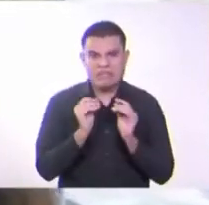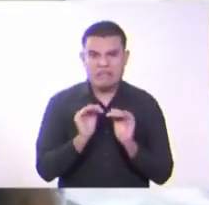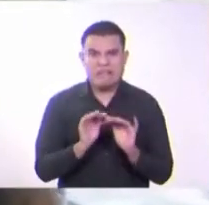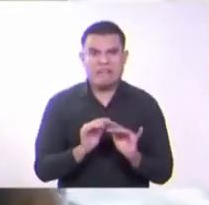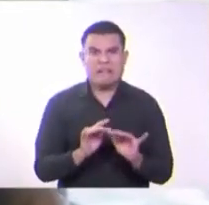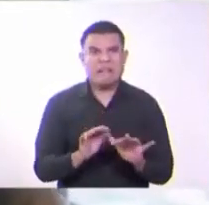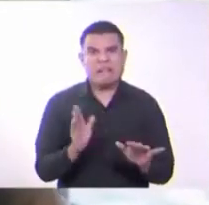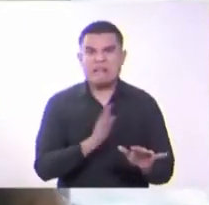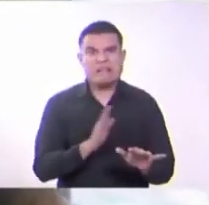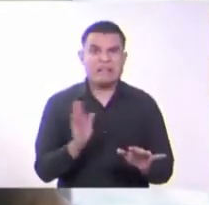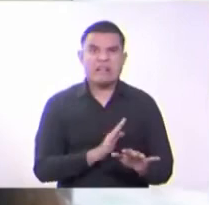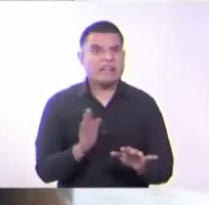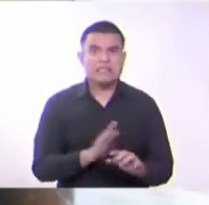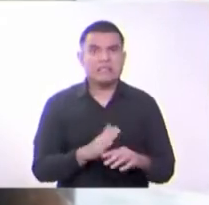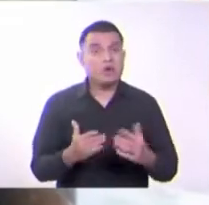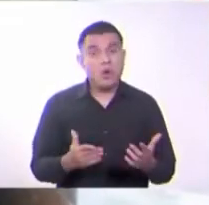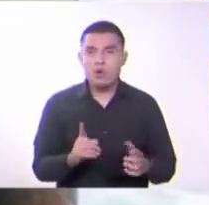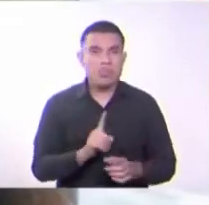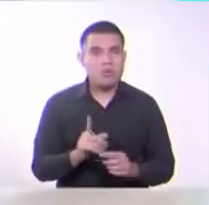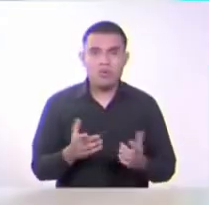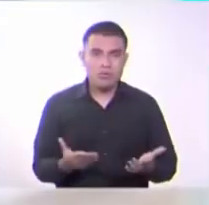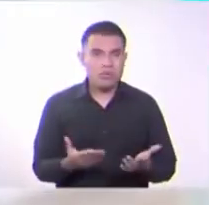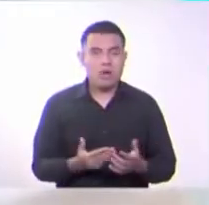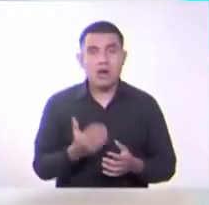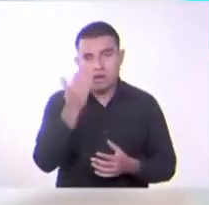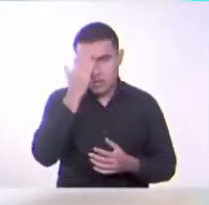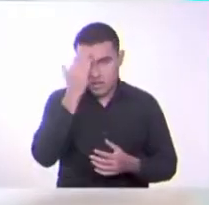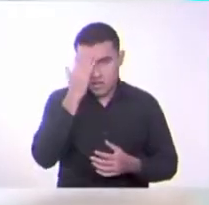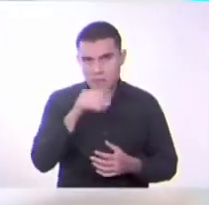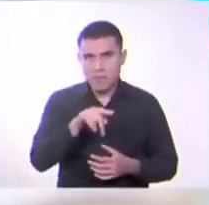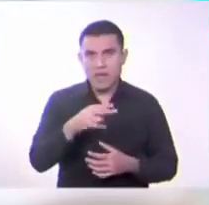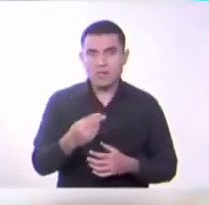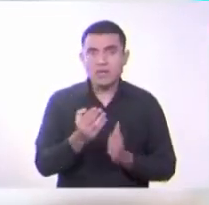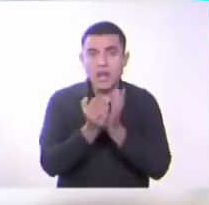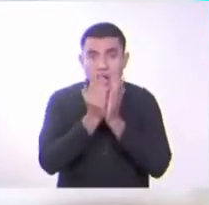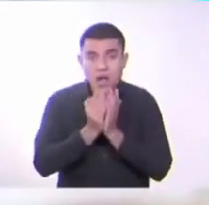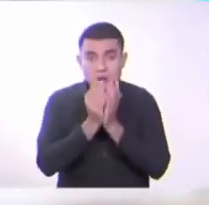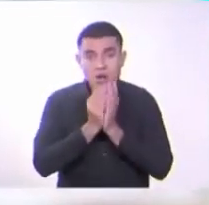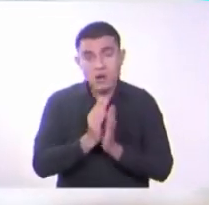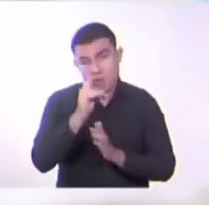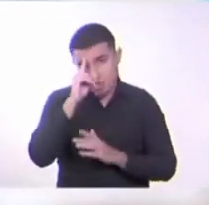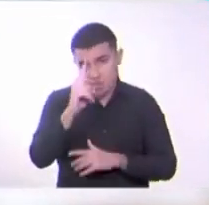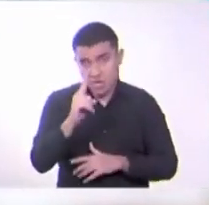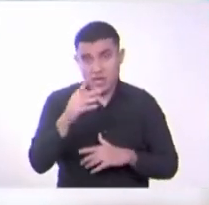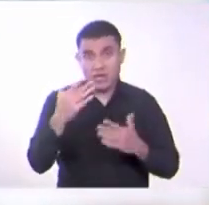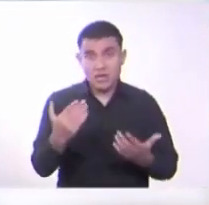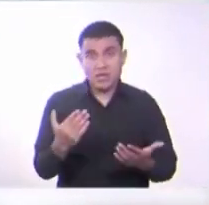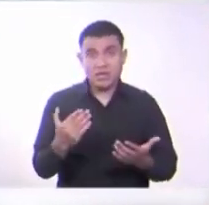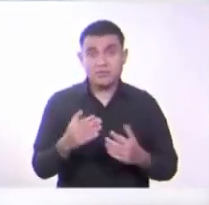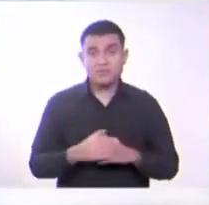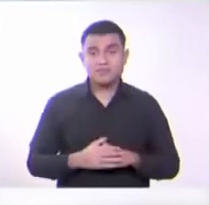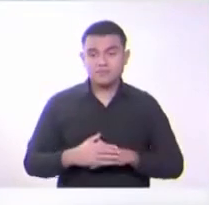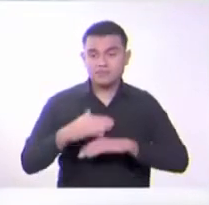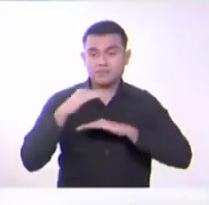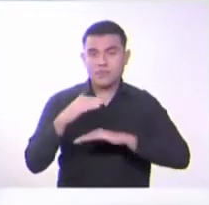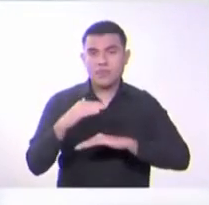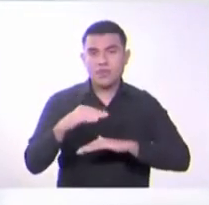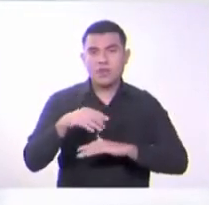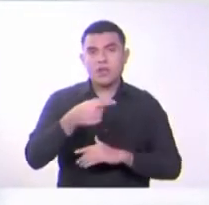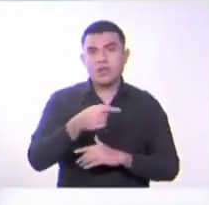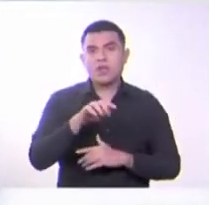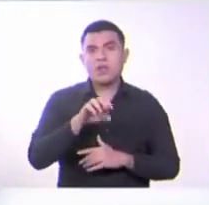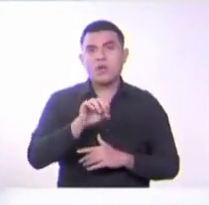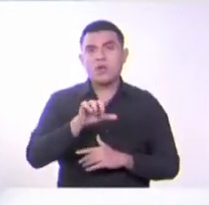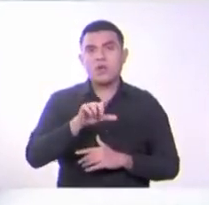También, al conocer el pH del agua, se proporciona una idea de las condiciones geológicas